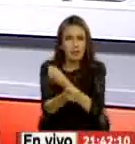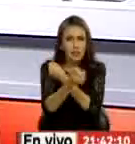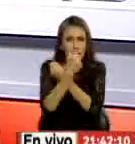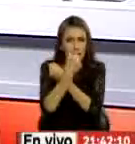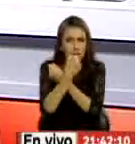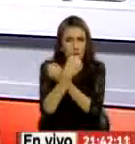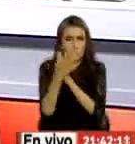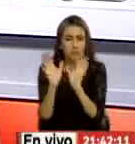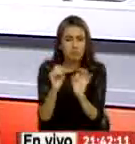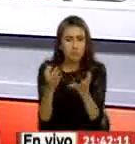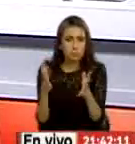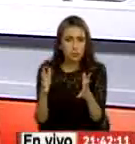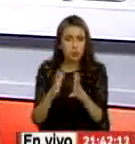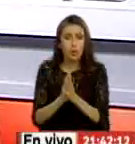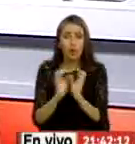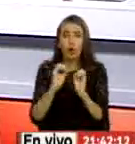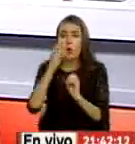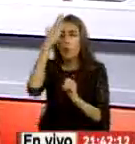vicepresidente Jorge Glass debería defenderse como un ciudadano más?